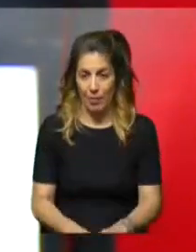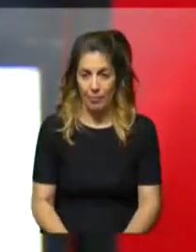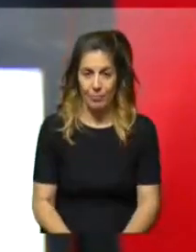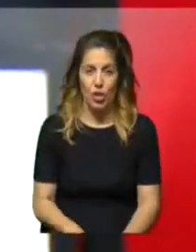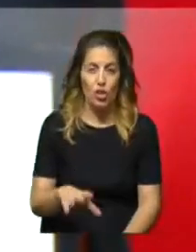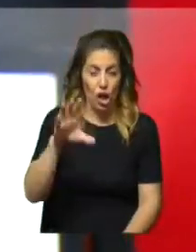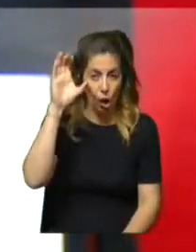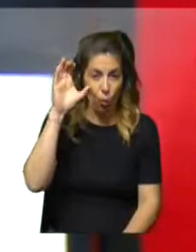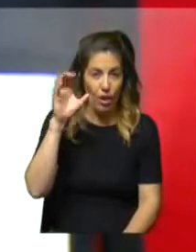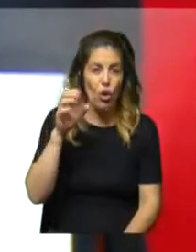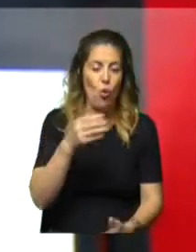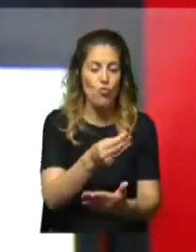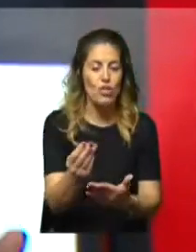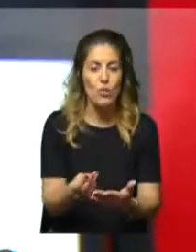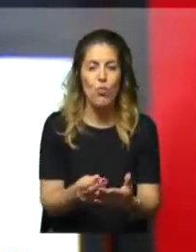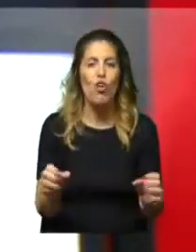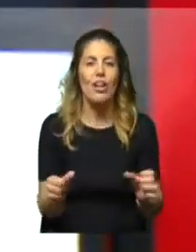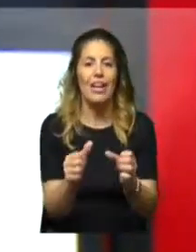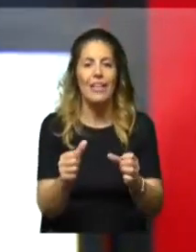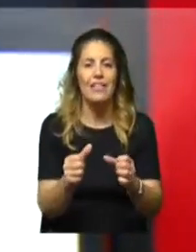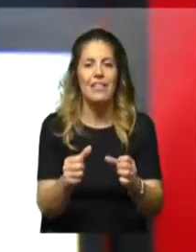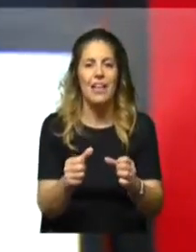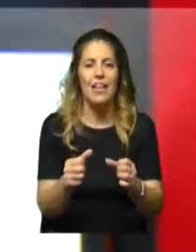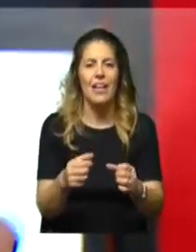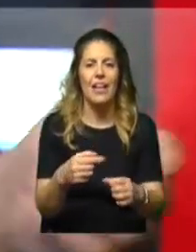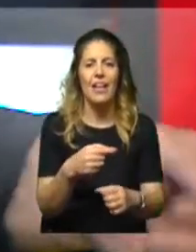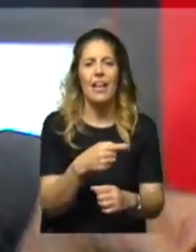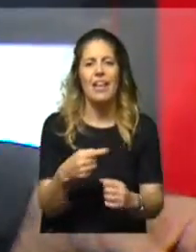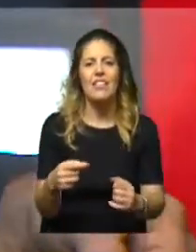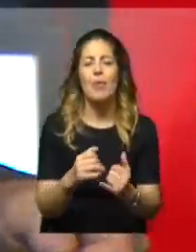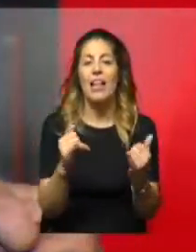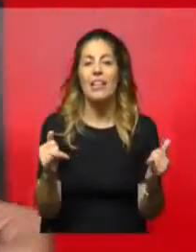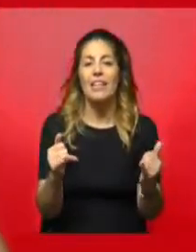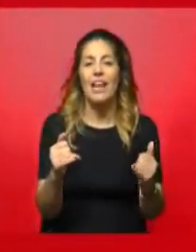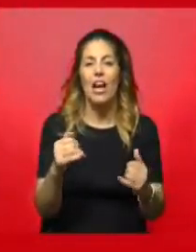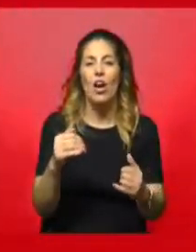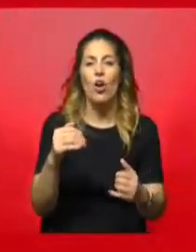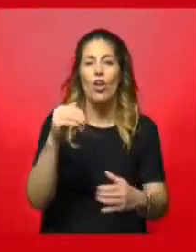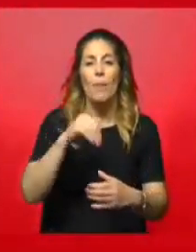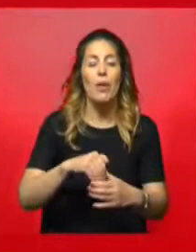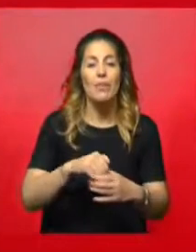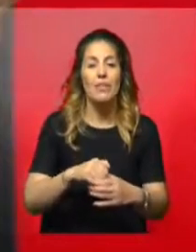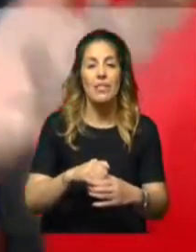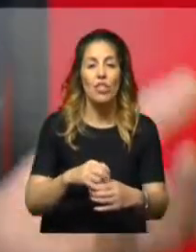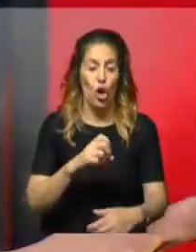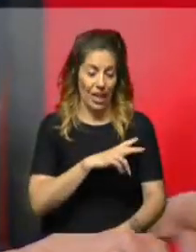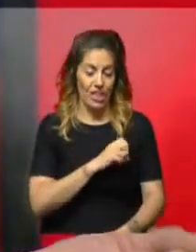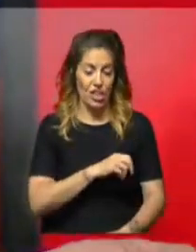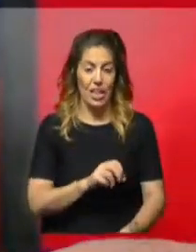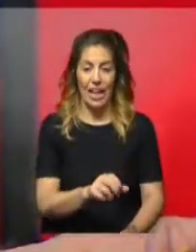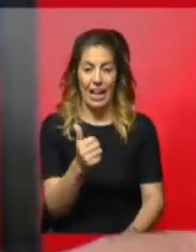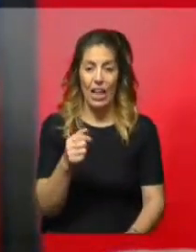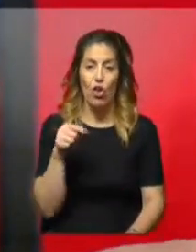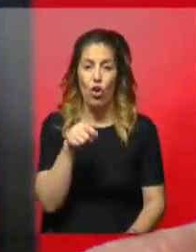recuerdo un dibujo que hice en la semana del día con el plebiscito gana chile contra pinochet y el dibujo de etapa